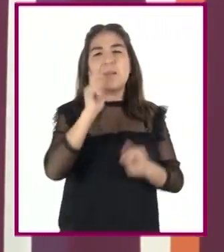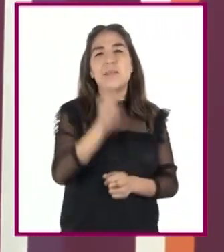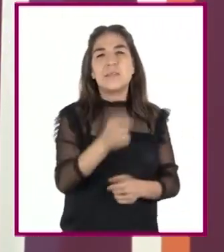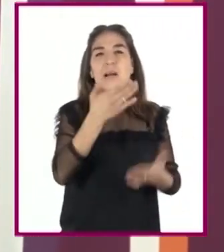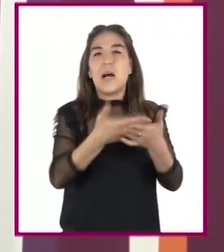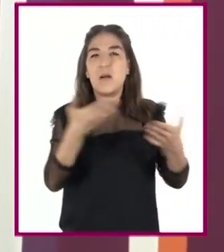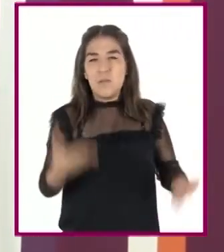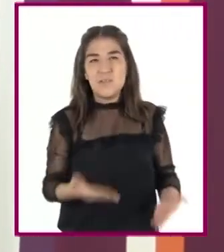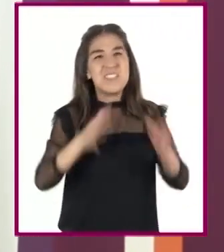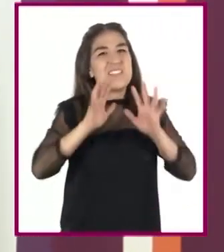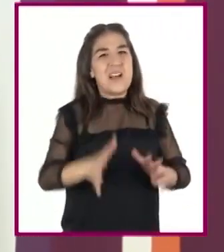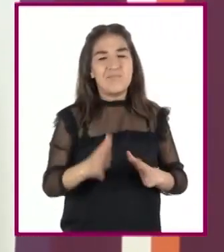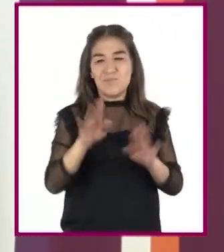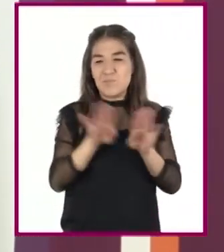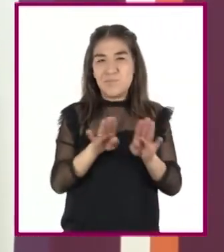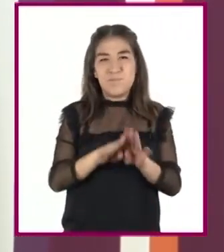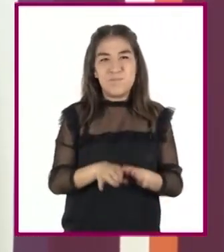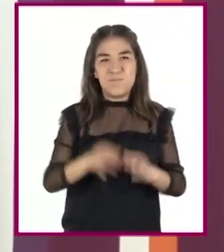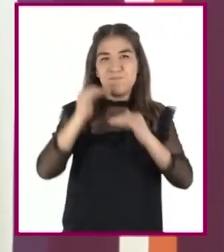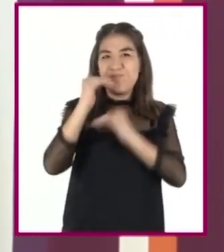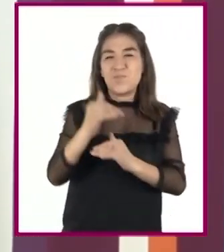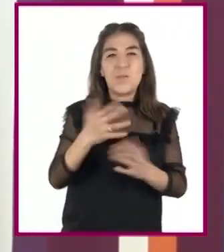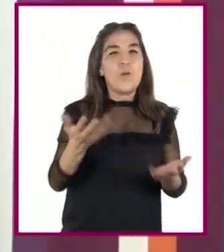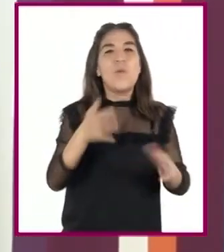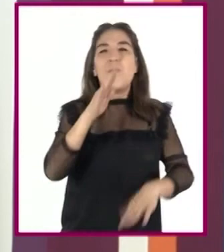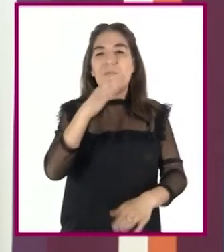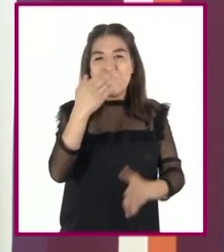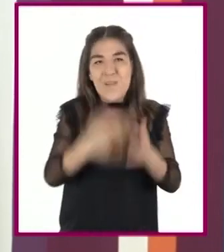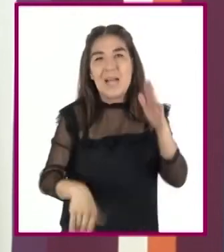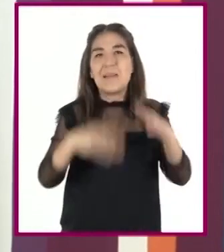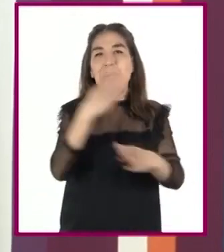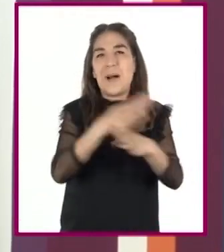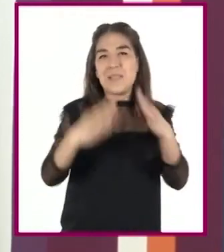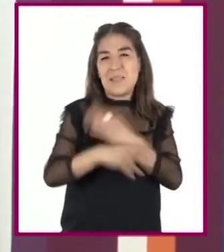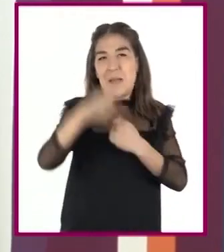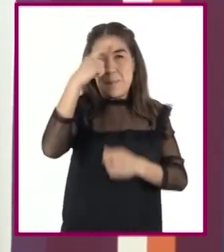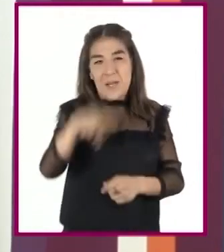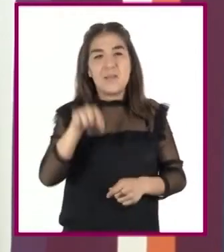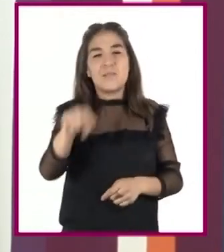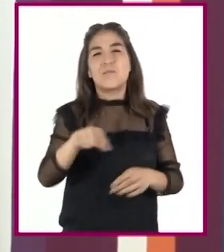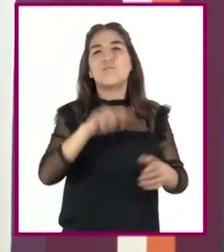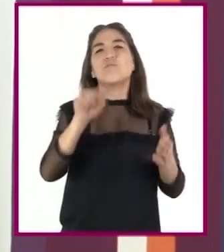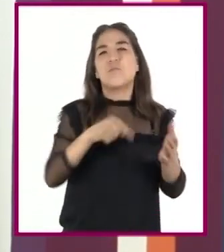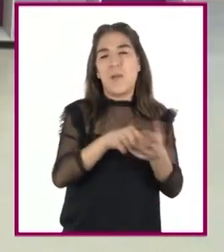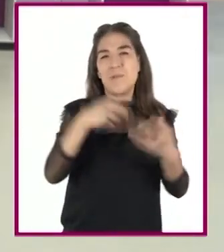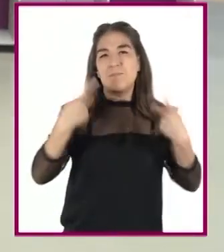ahora estancadas y escaseaban insumos básicos para la población y las tropas.